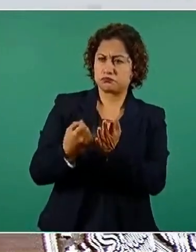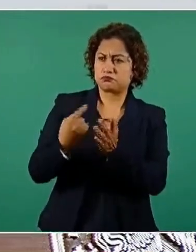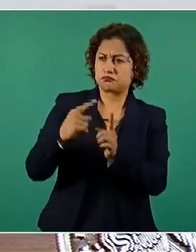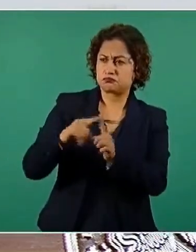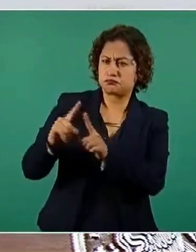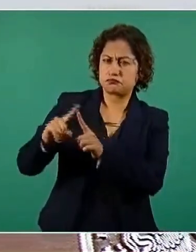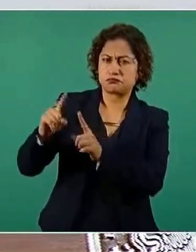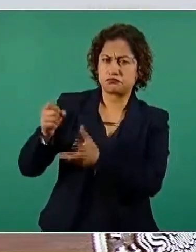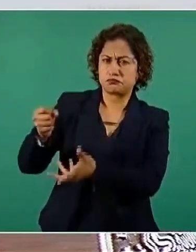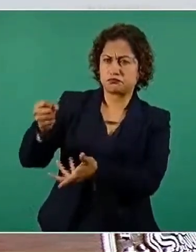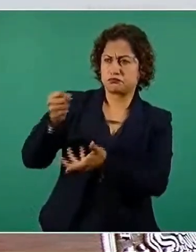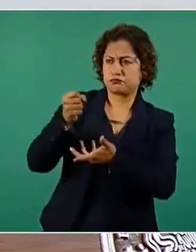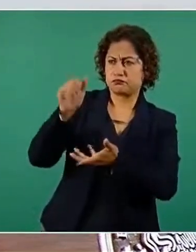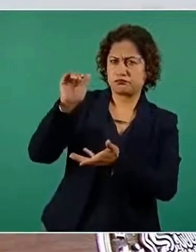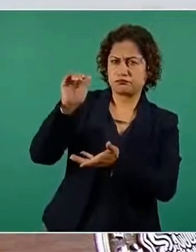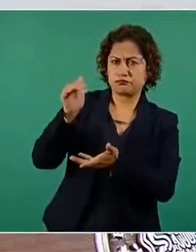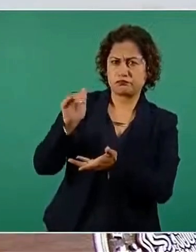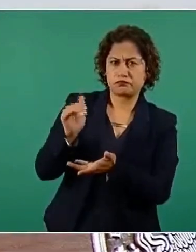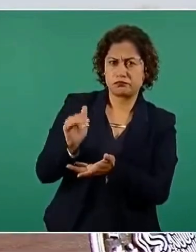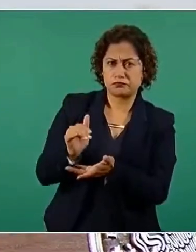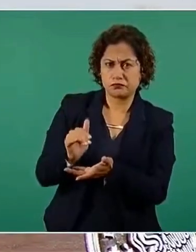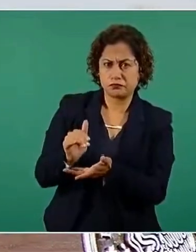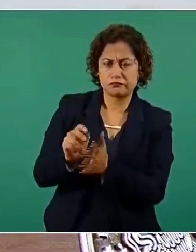Y eran los que hacían ahí la labor.